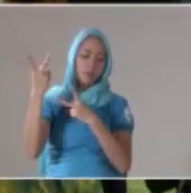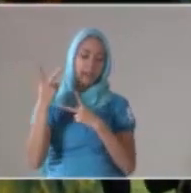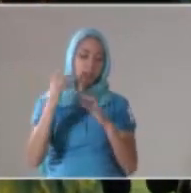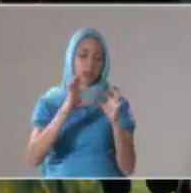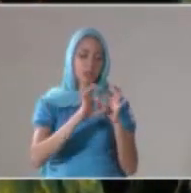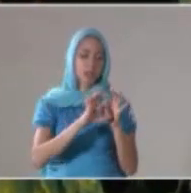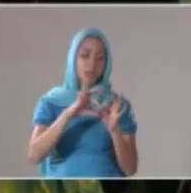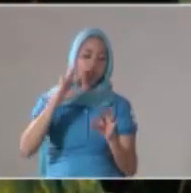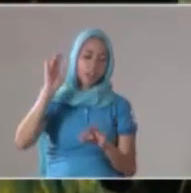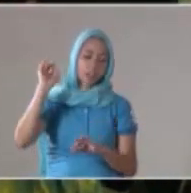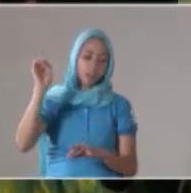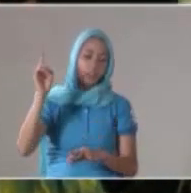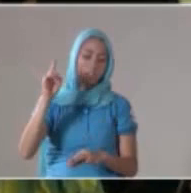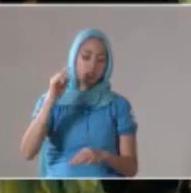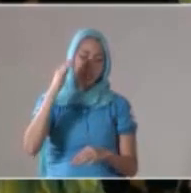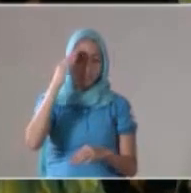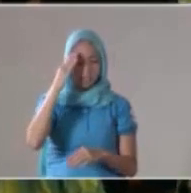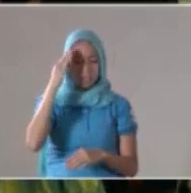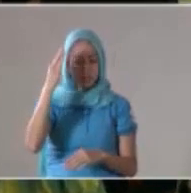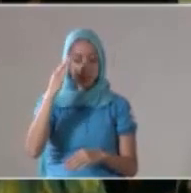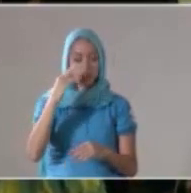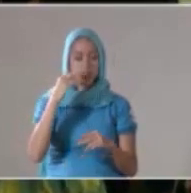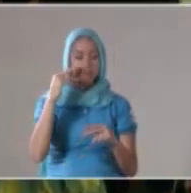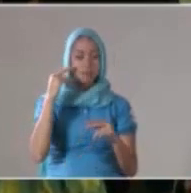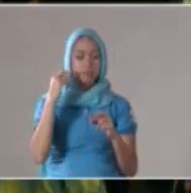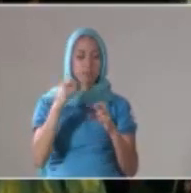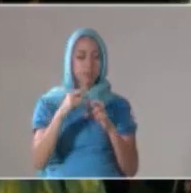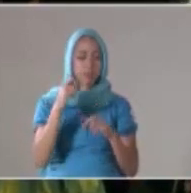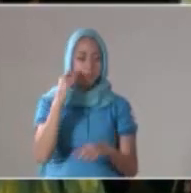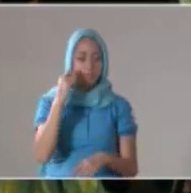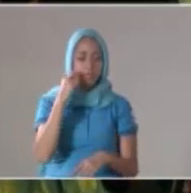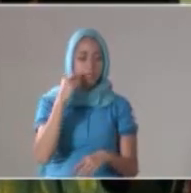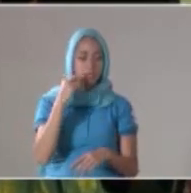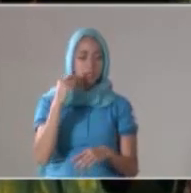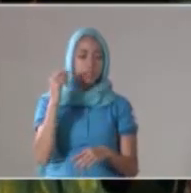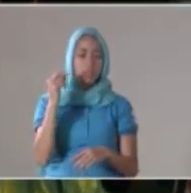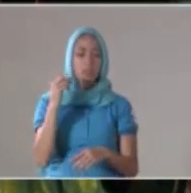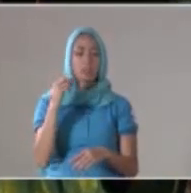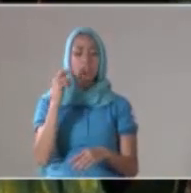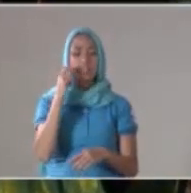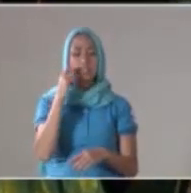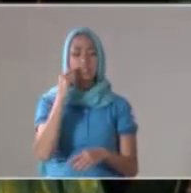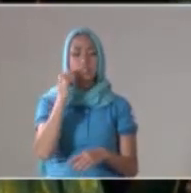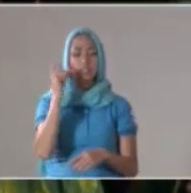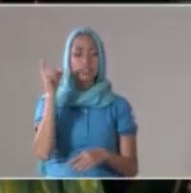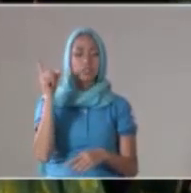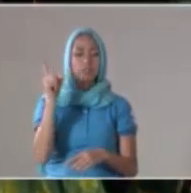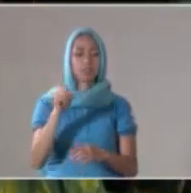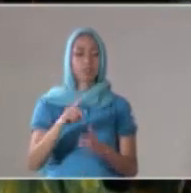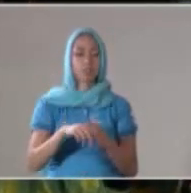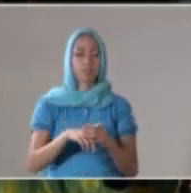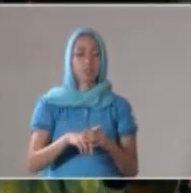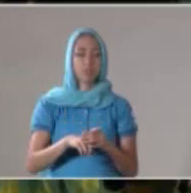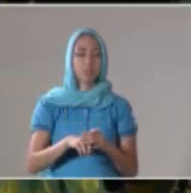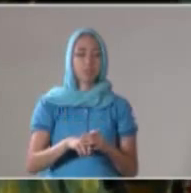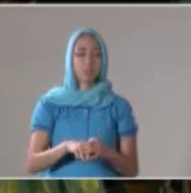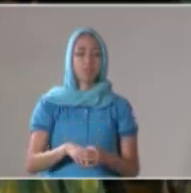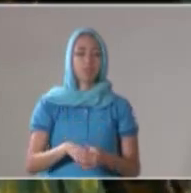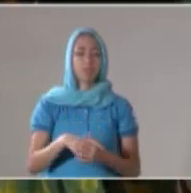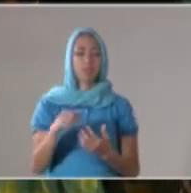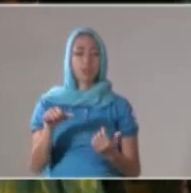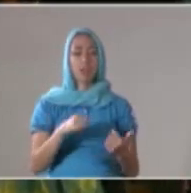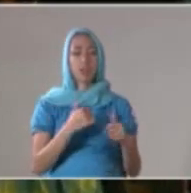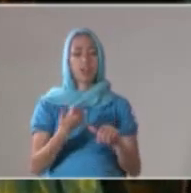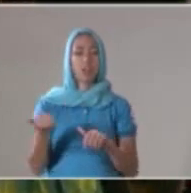Padre, en el nombre de Jesús, Señor. Bendito Dios. Gracias, Señor. Aleluya. Dele